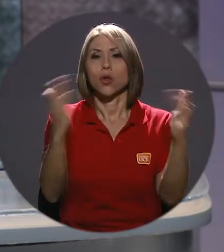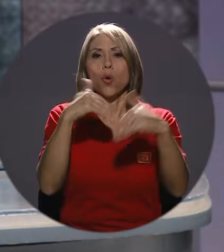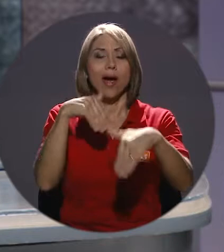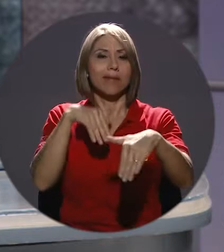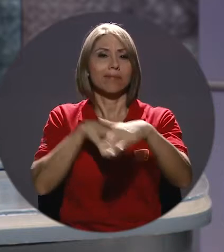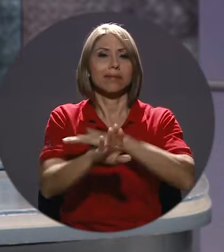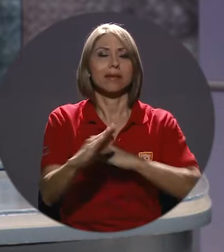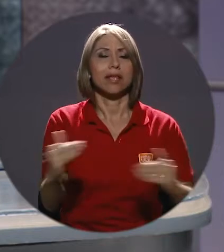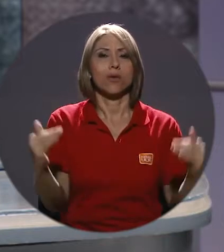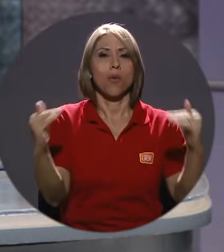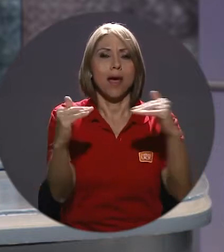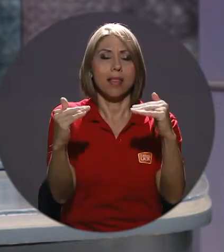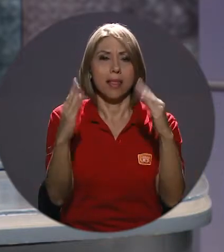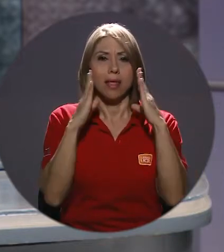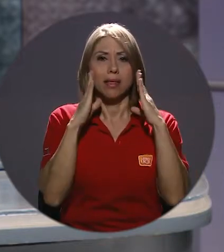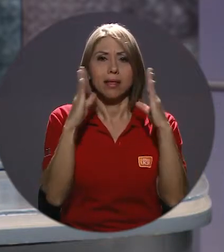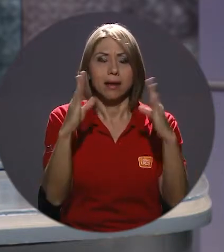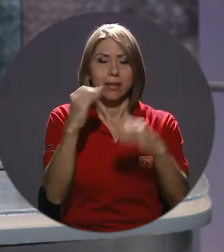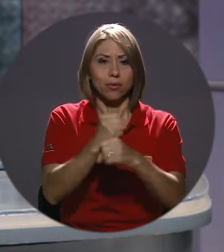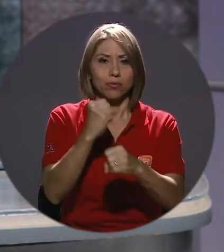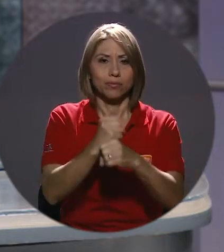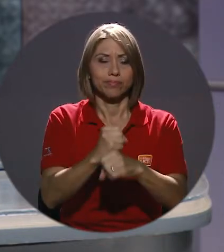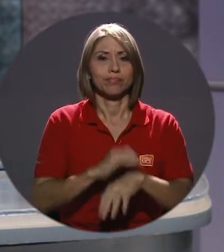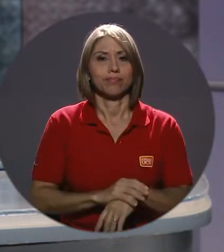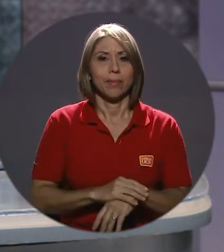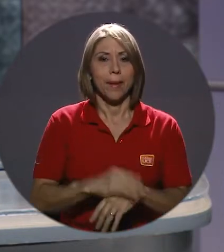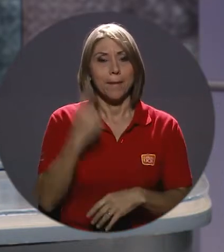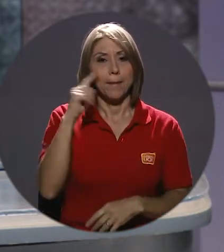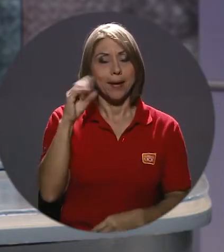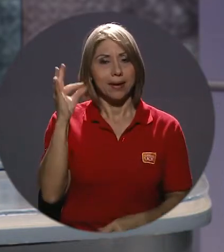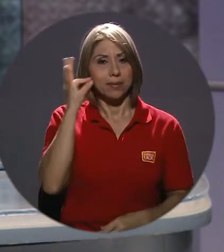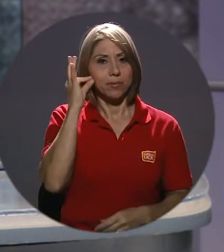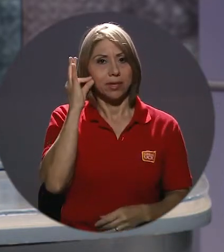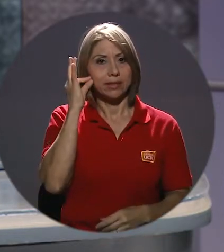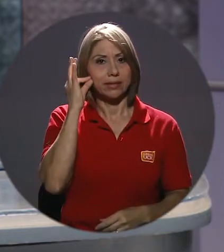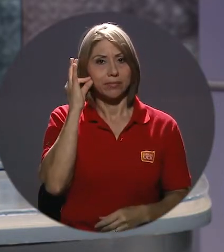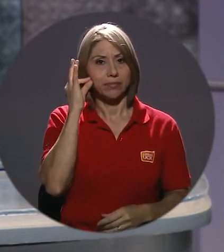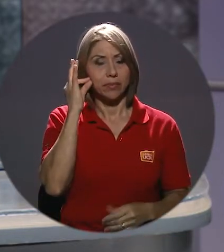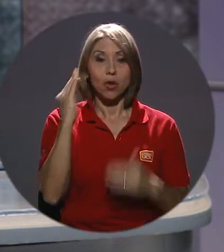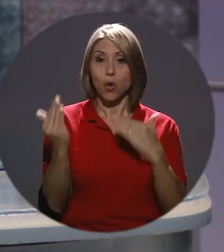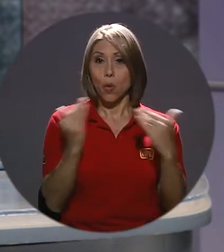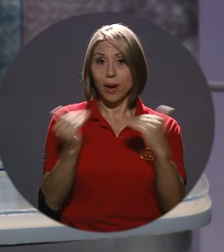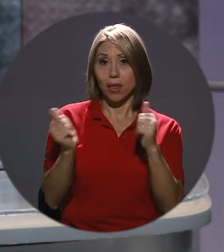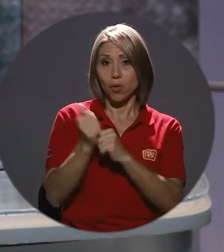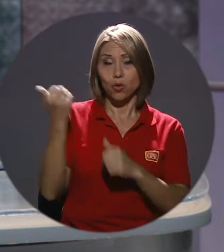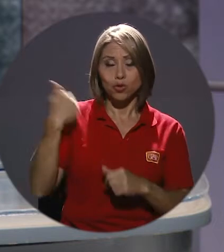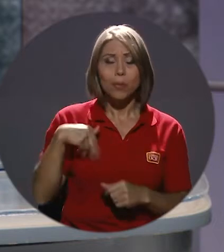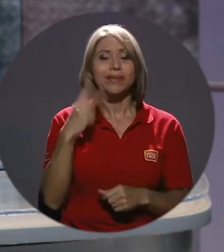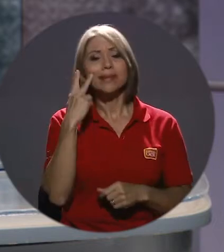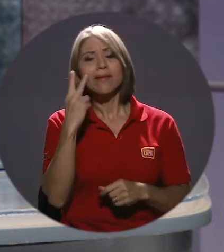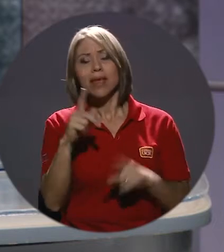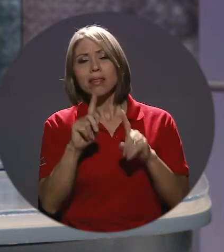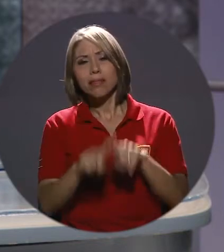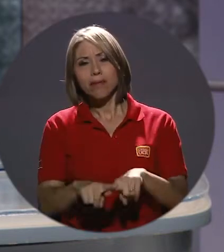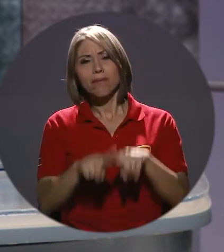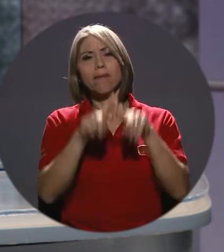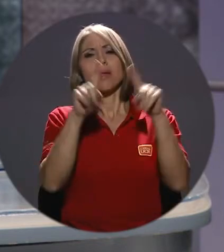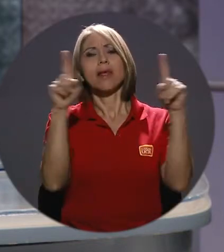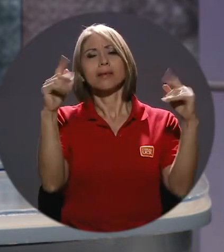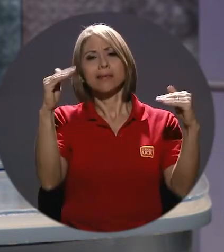el trato que se da en el mercado laboral hacia las mujeres en relación con los hombres. Hay una marcada